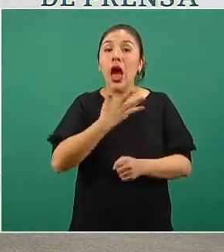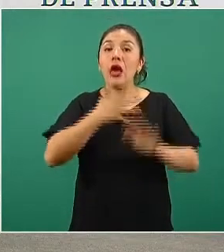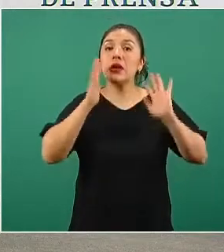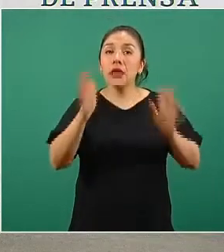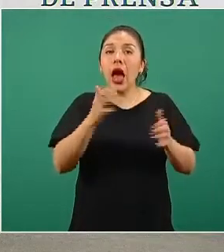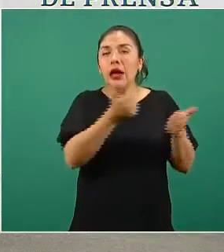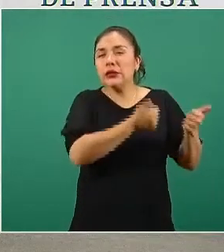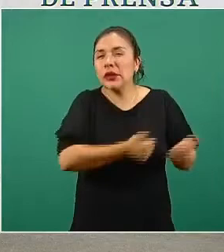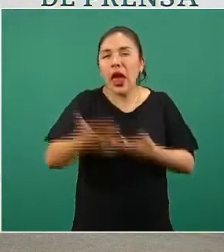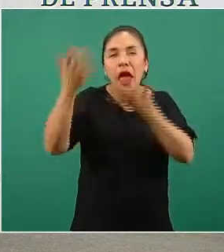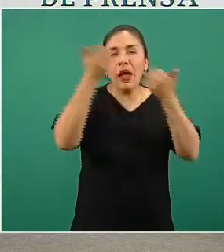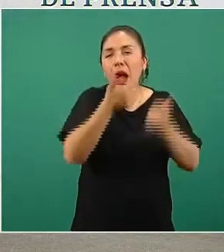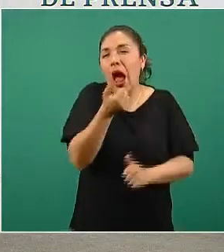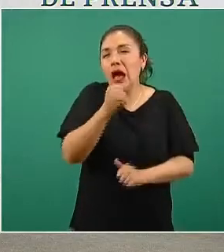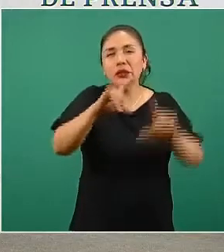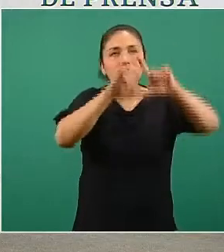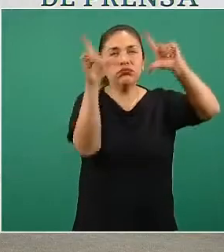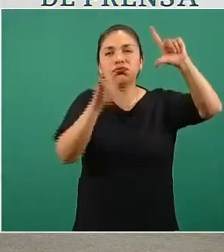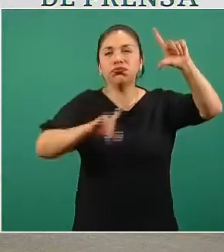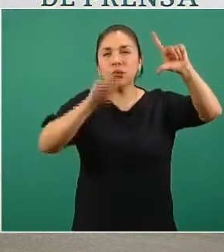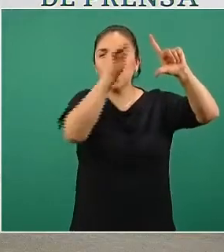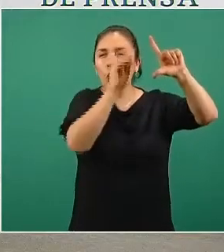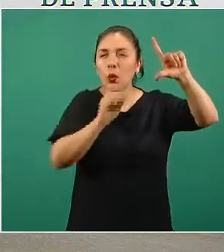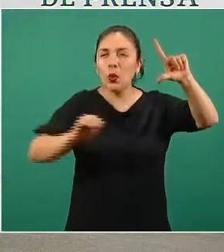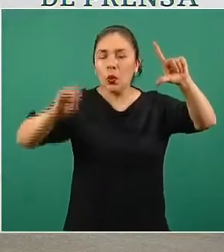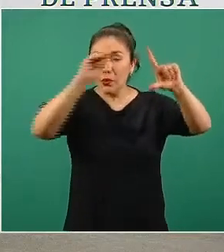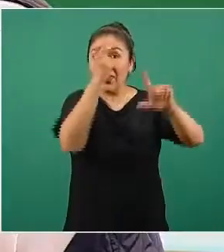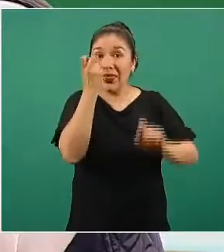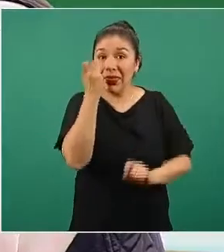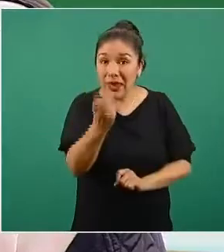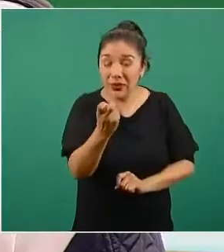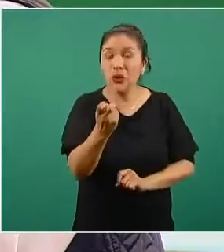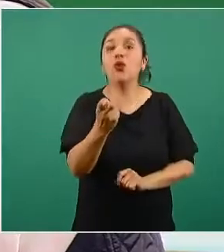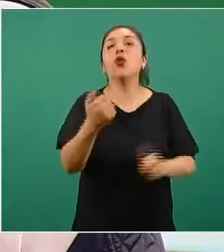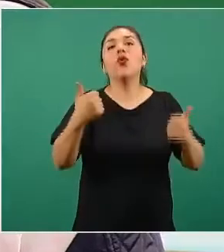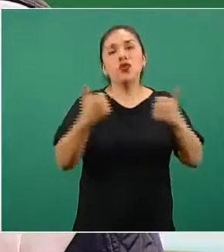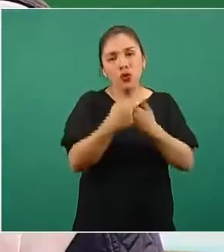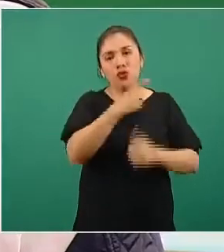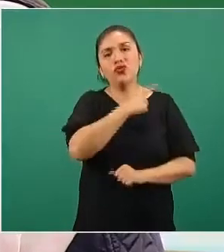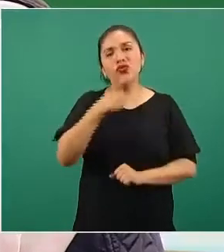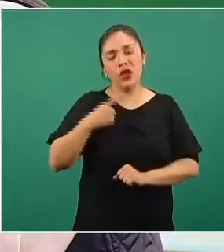en todo el territorio. Entonces me parece que